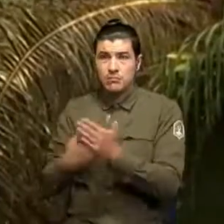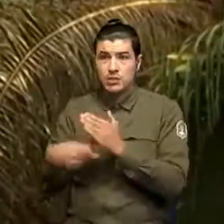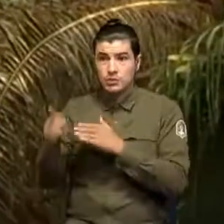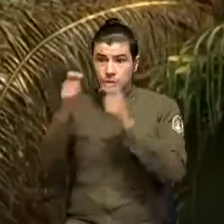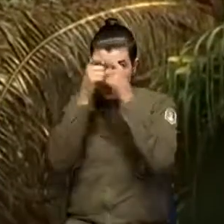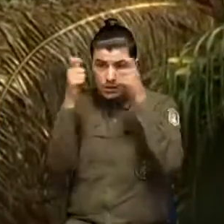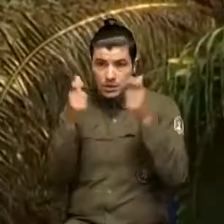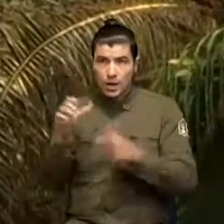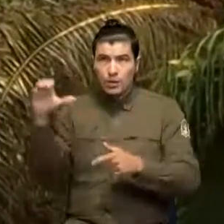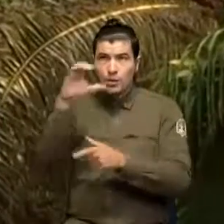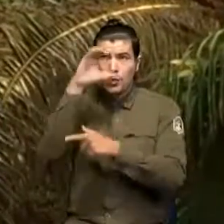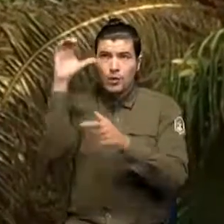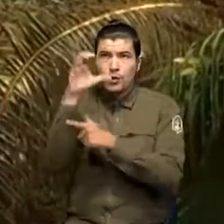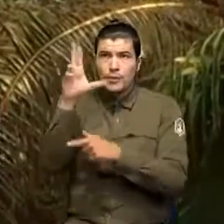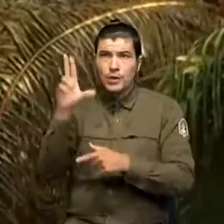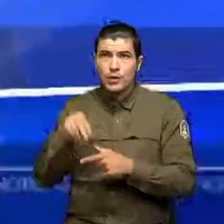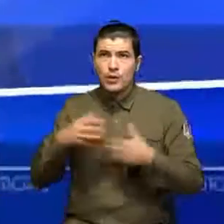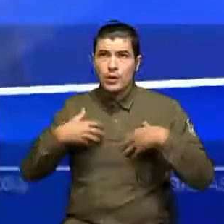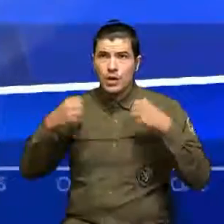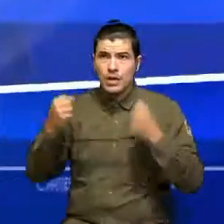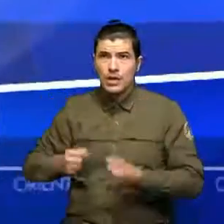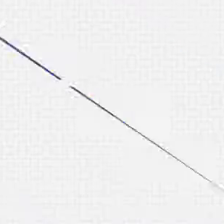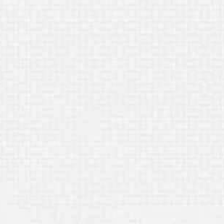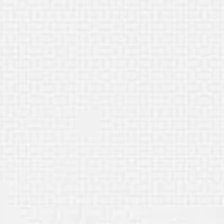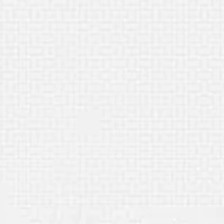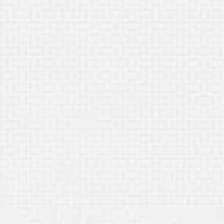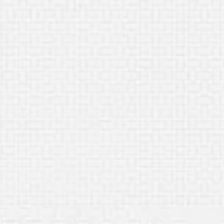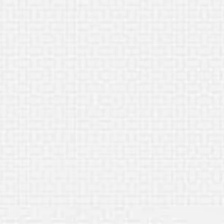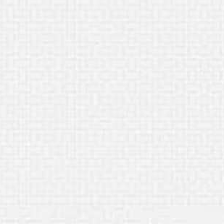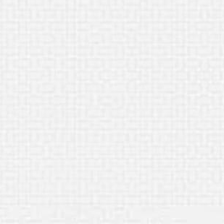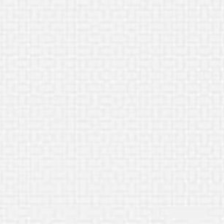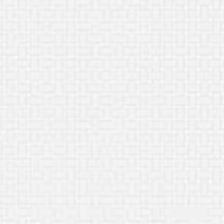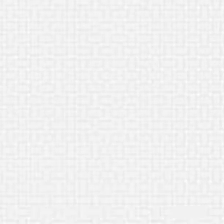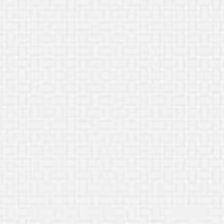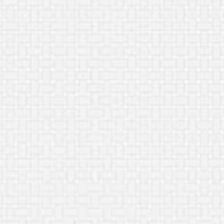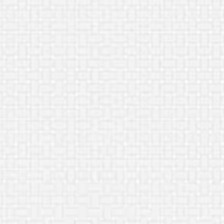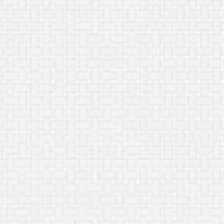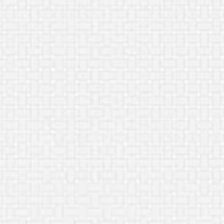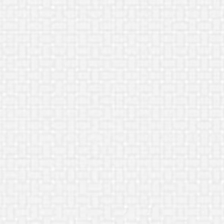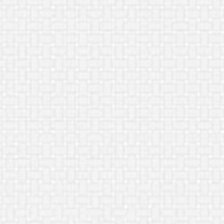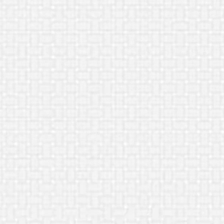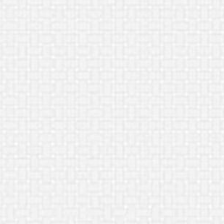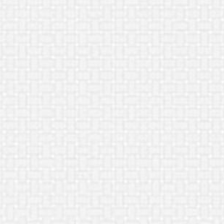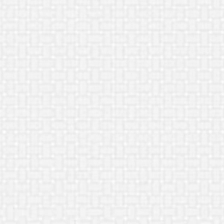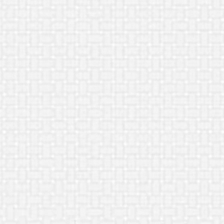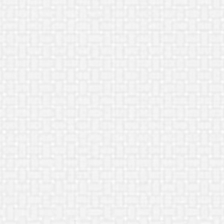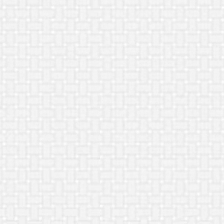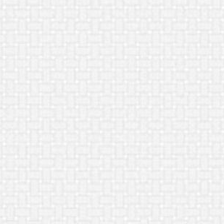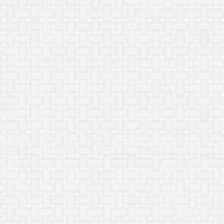Estado colombiano lo expropió de la obra La Ruta del Sol. Canaltro.com.